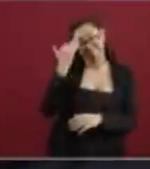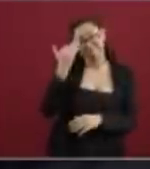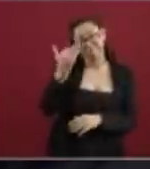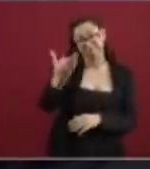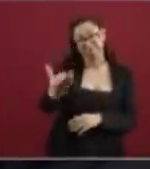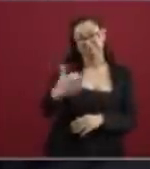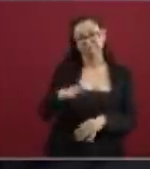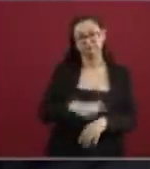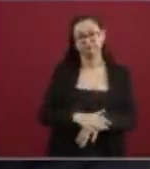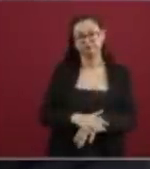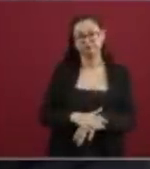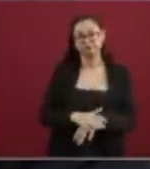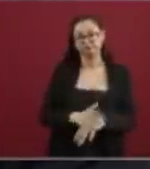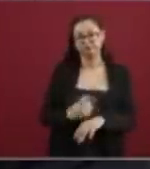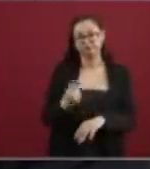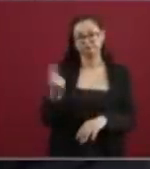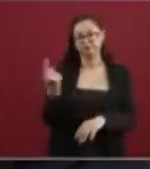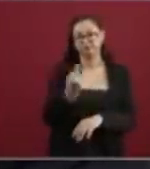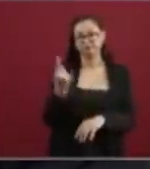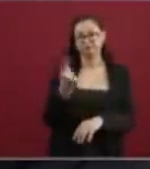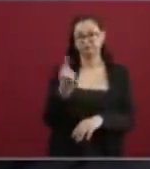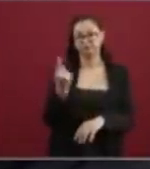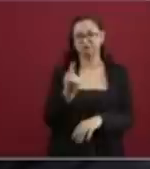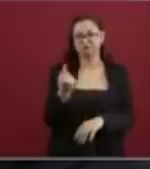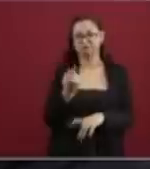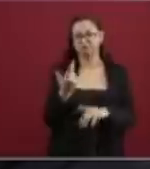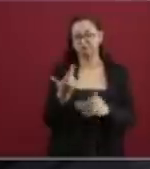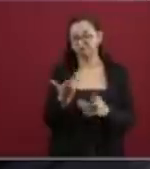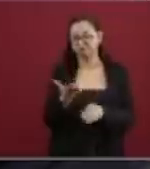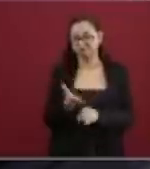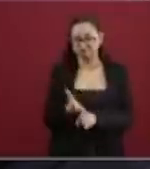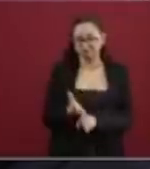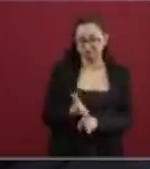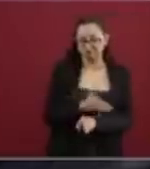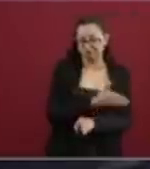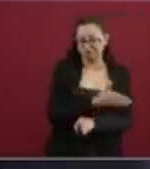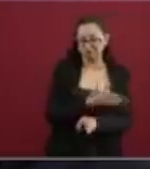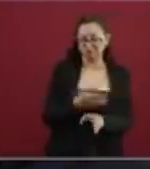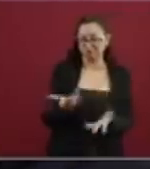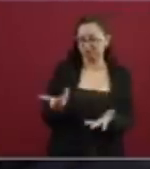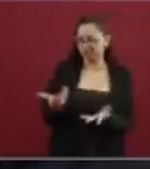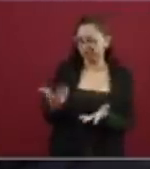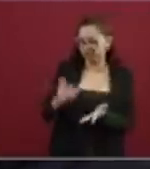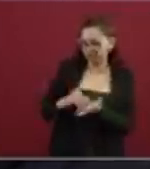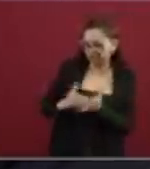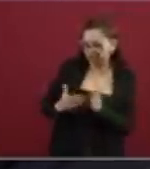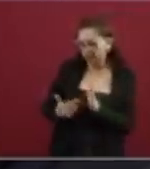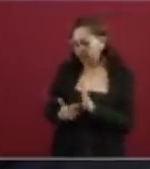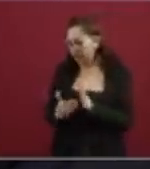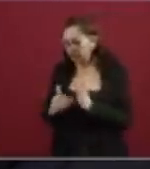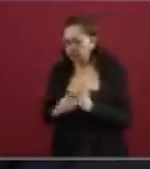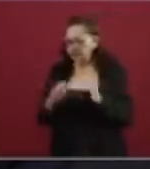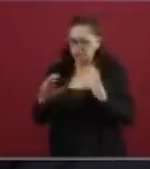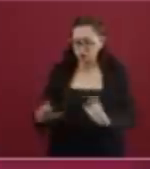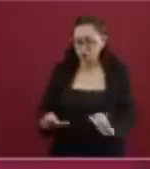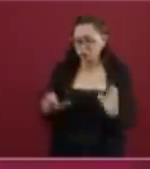porque no había una estrategia para la seguridad pública, no existía,